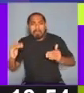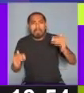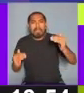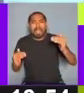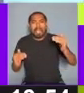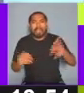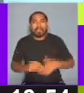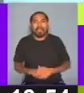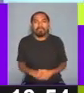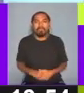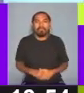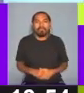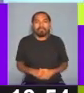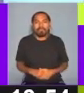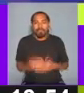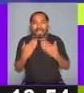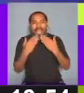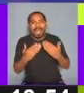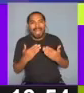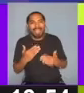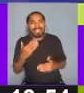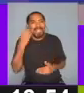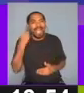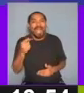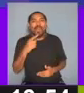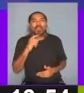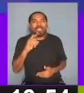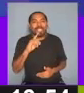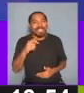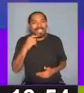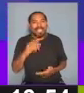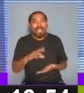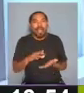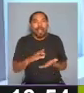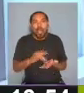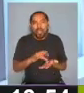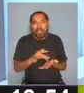Contadora María Teresa Agostini, gracias por venir. Gracias a vos, Mariana. Por esta aclaración importante. Muchas gracias a vos. Seguimos nosotros.